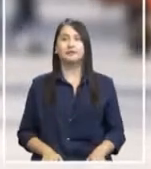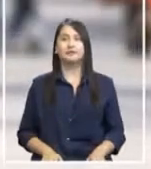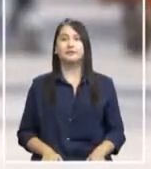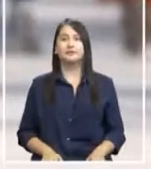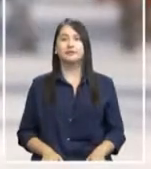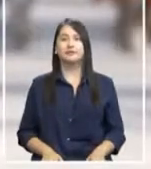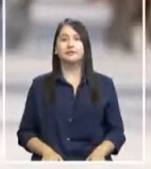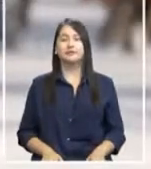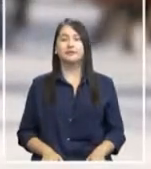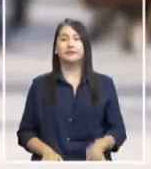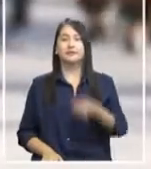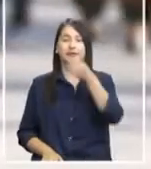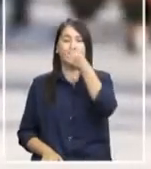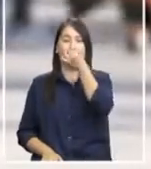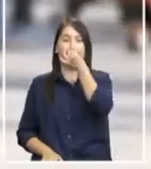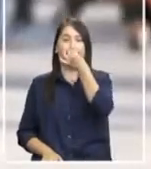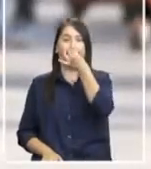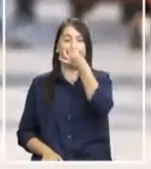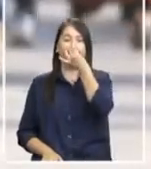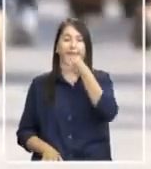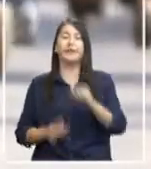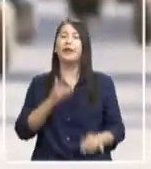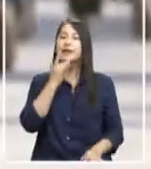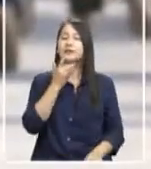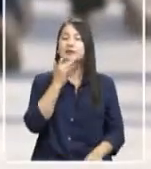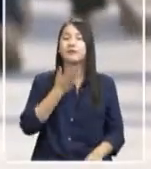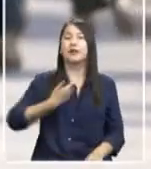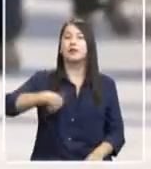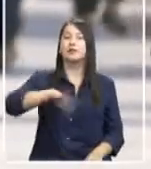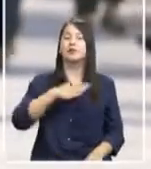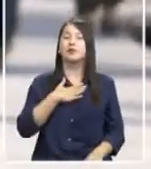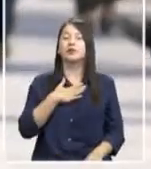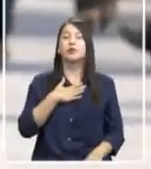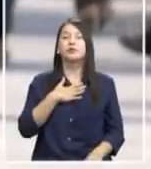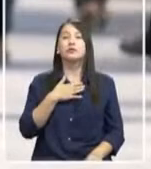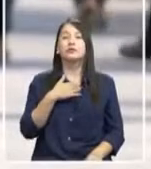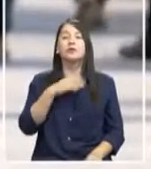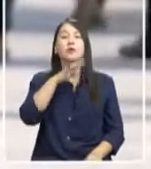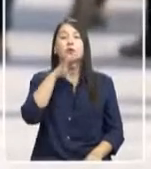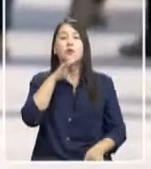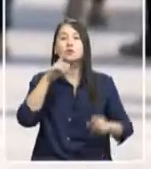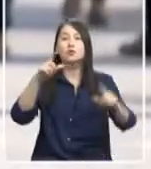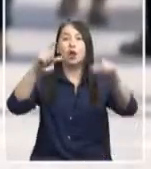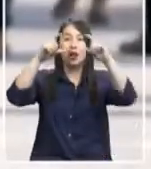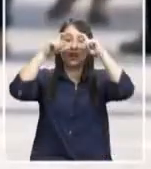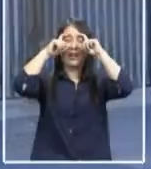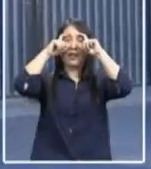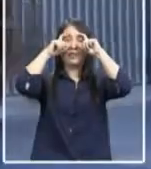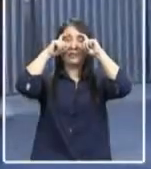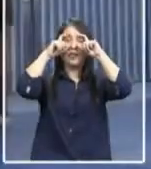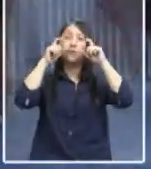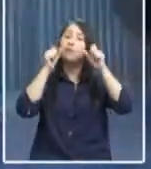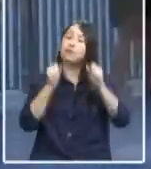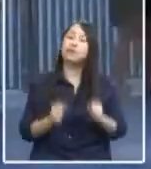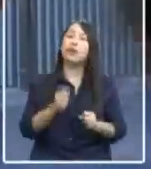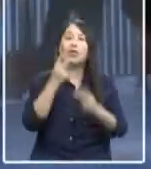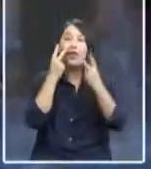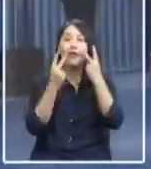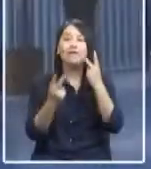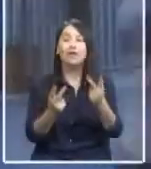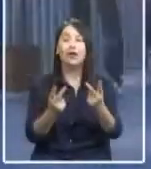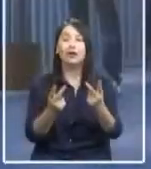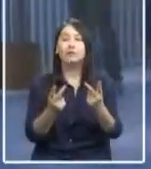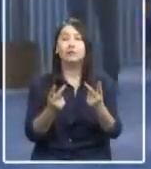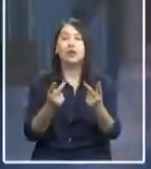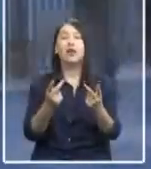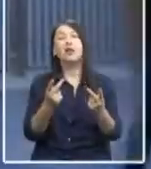es muy simple. Nosotros, yo como ven, utilizo lentes para ver. Y cuando tienes unos lentes para ver,